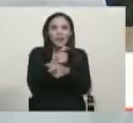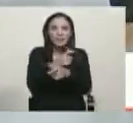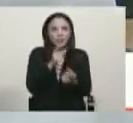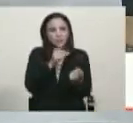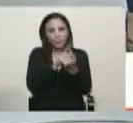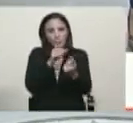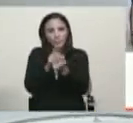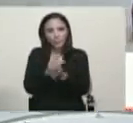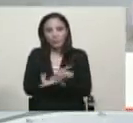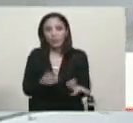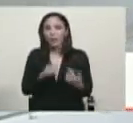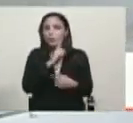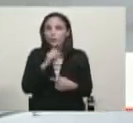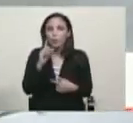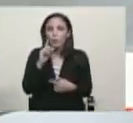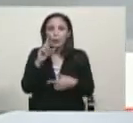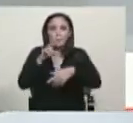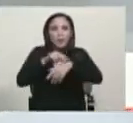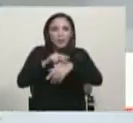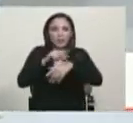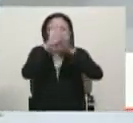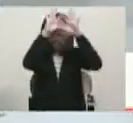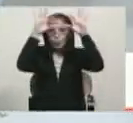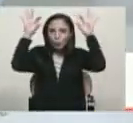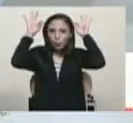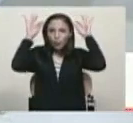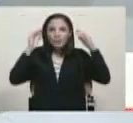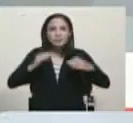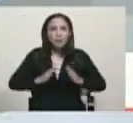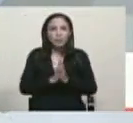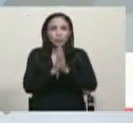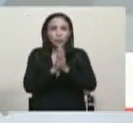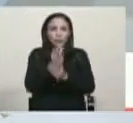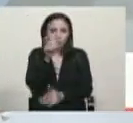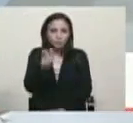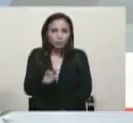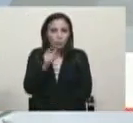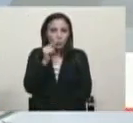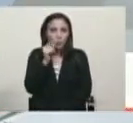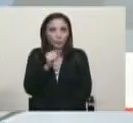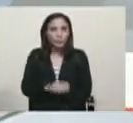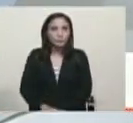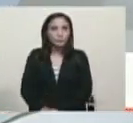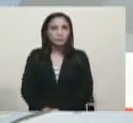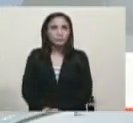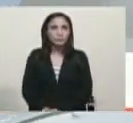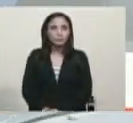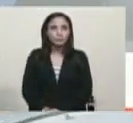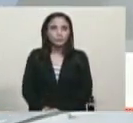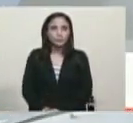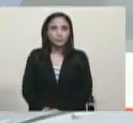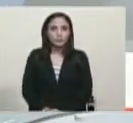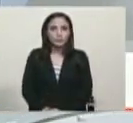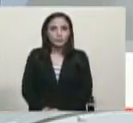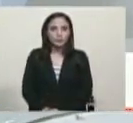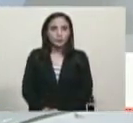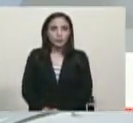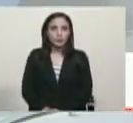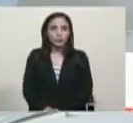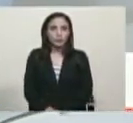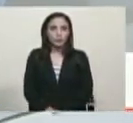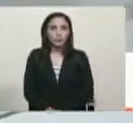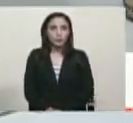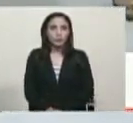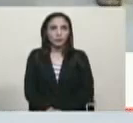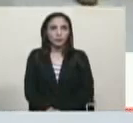José Gregorio Hernández, un equipo acelerador lineal y un tomógrafo de 64 cortes de alta